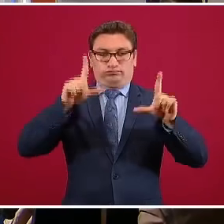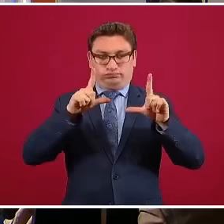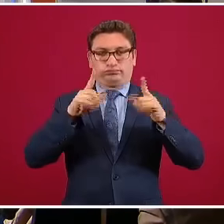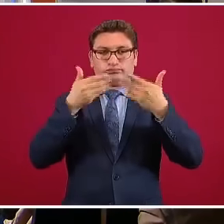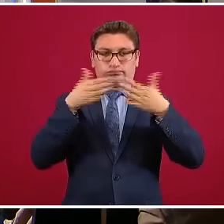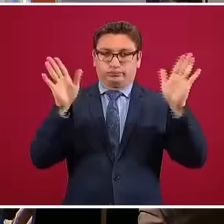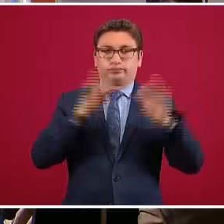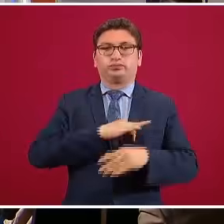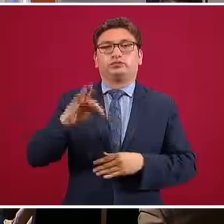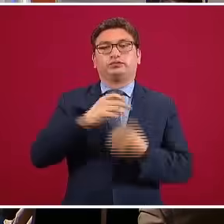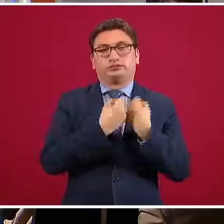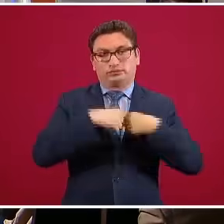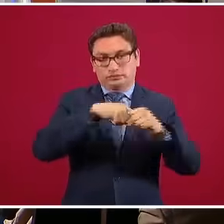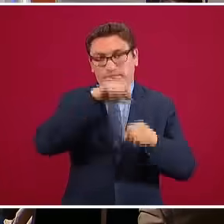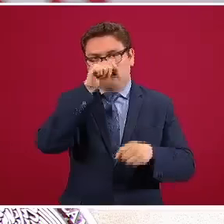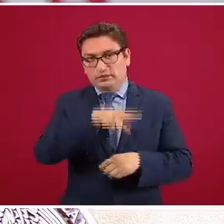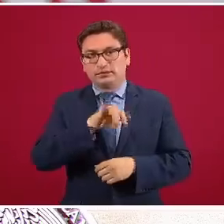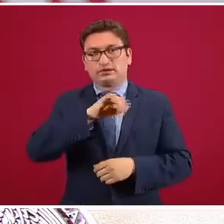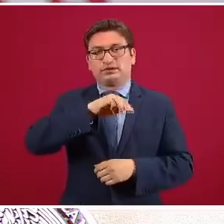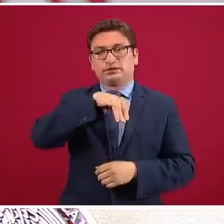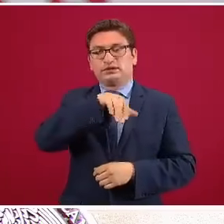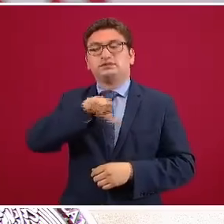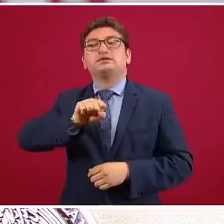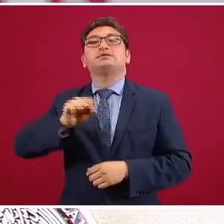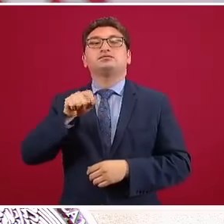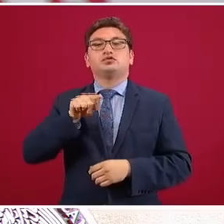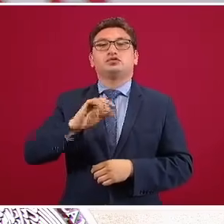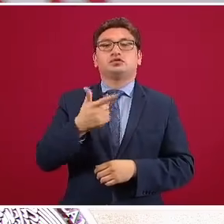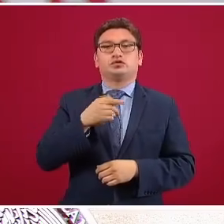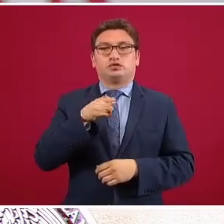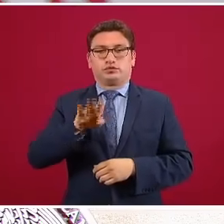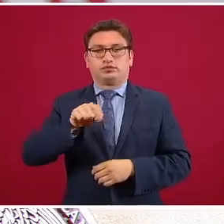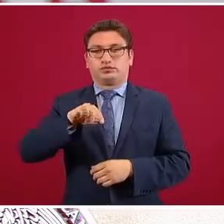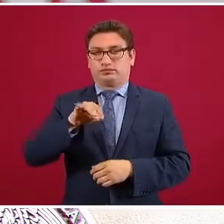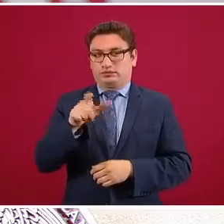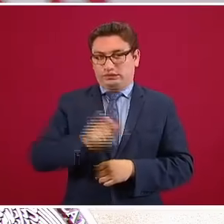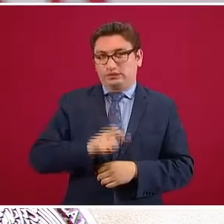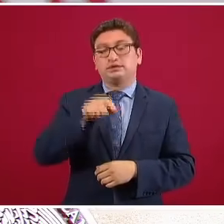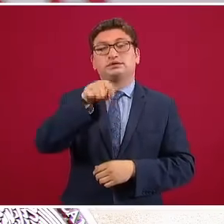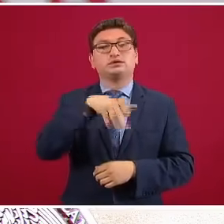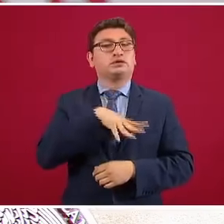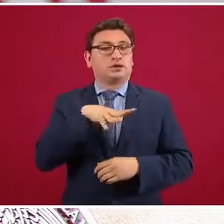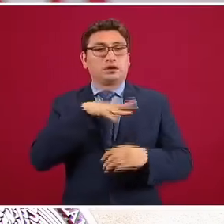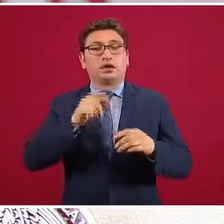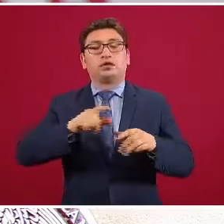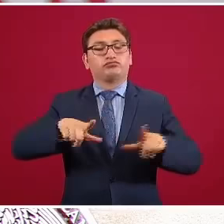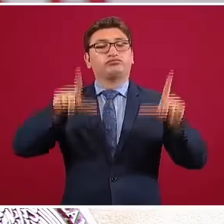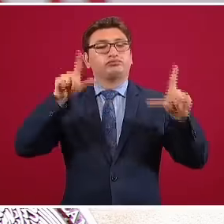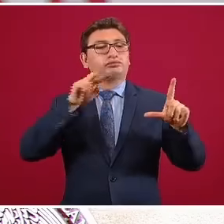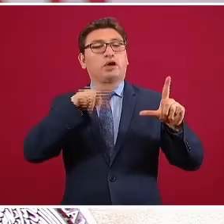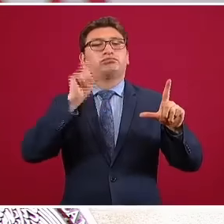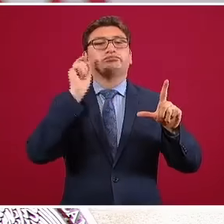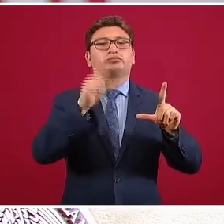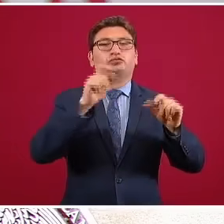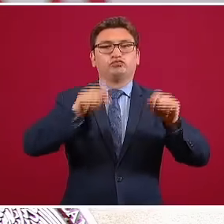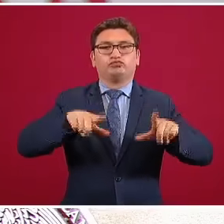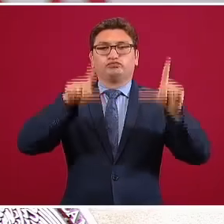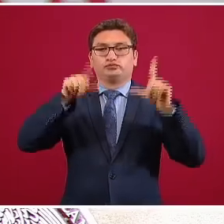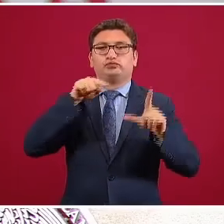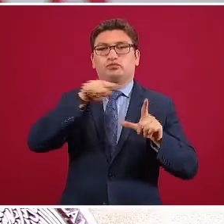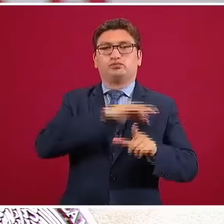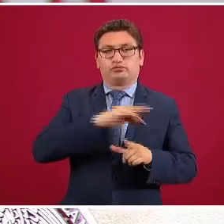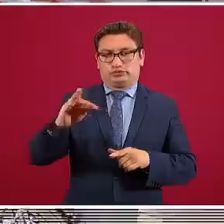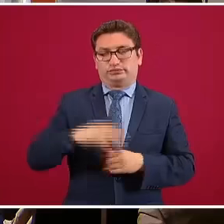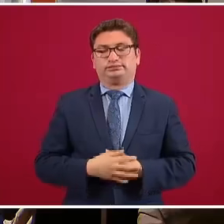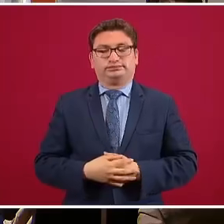del seguro social es el mismo punto gob.mx ahí va a haber un anuncio para ingresar y ya pasar a la a la